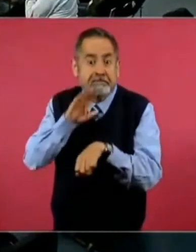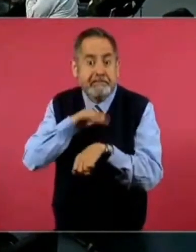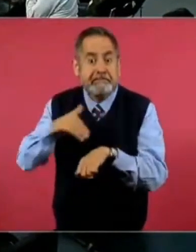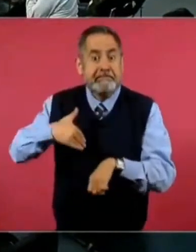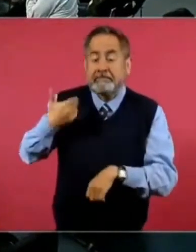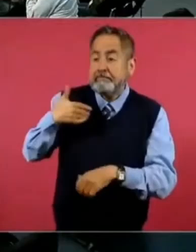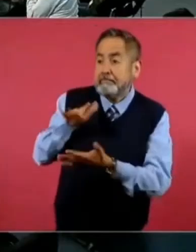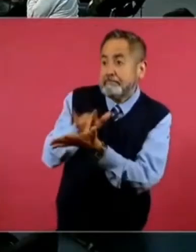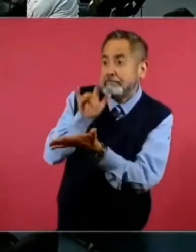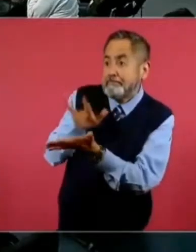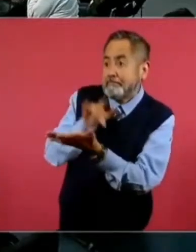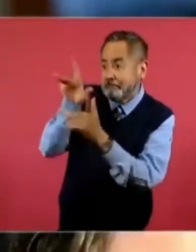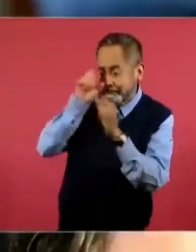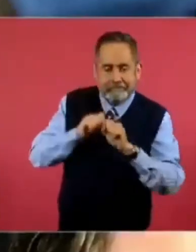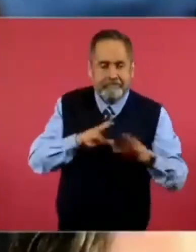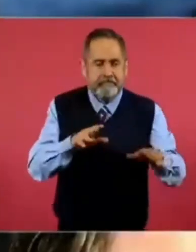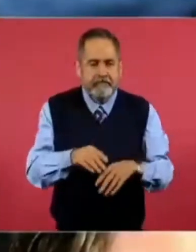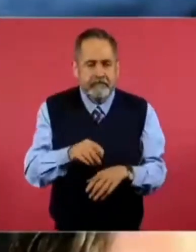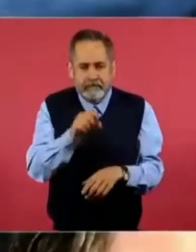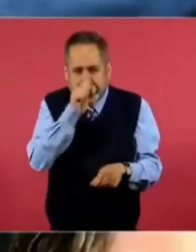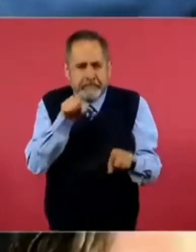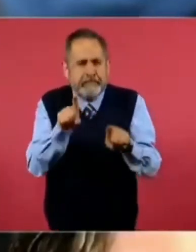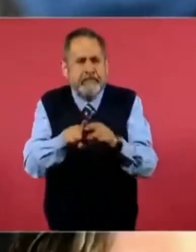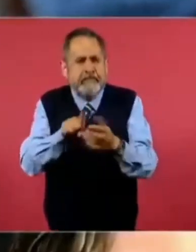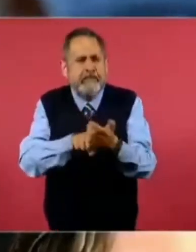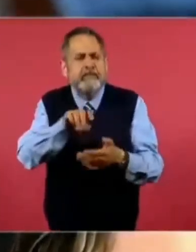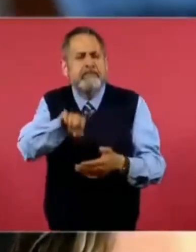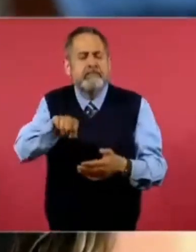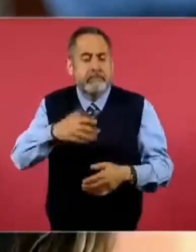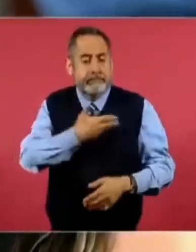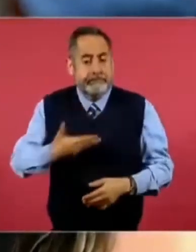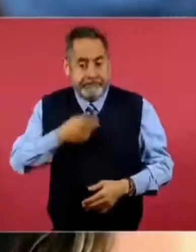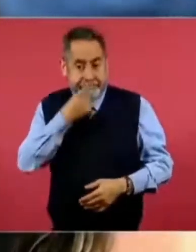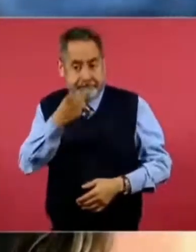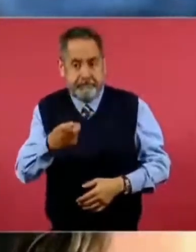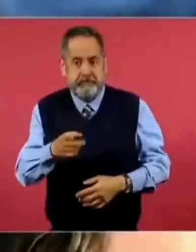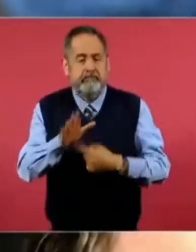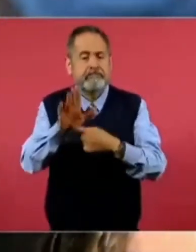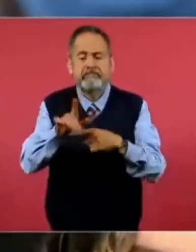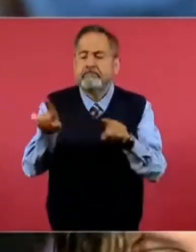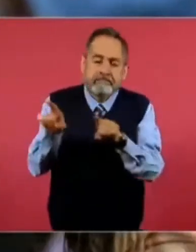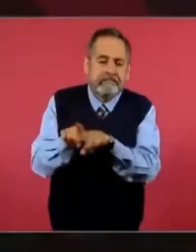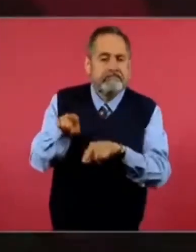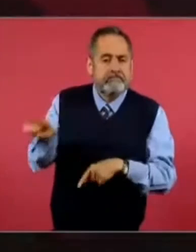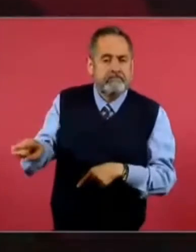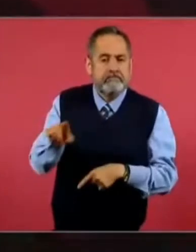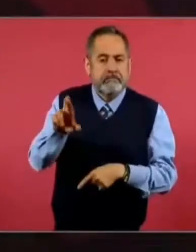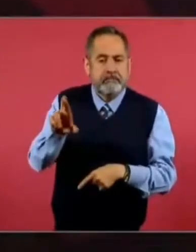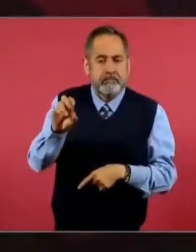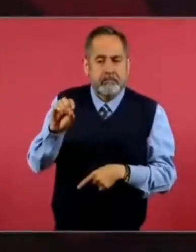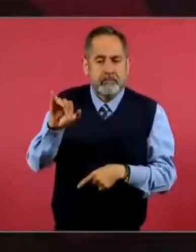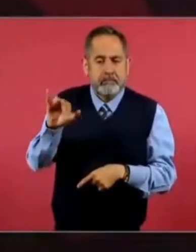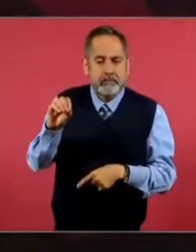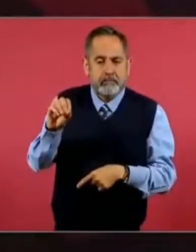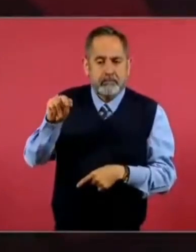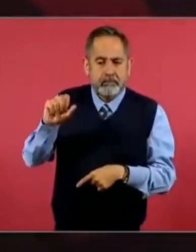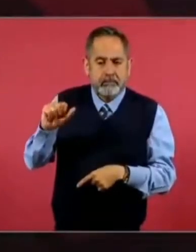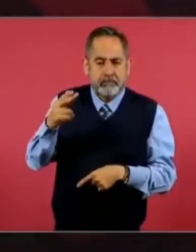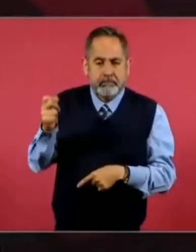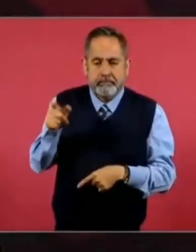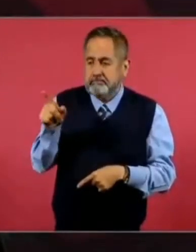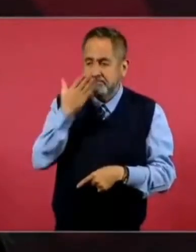públicos es el ejemplo de Rocío nale de que